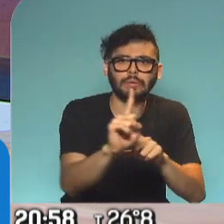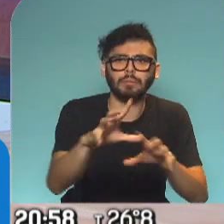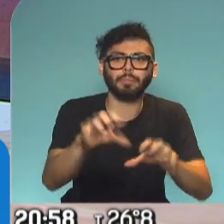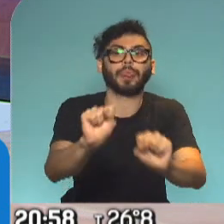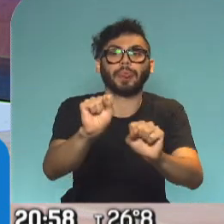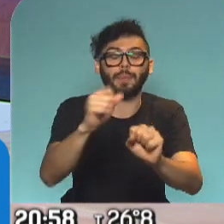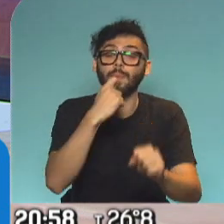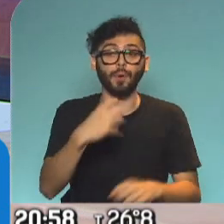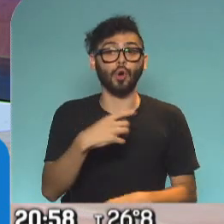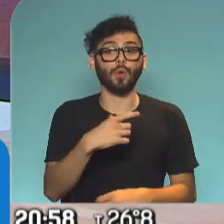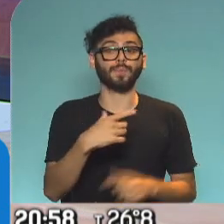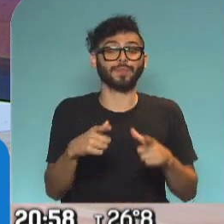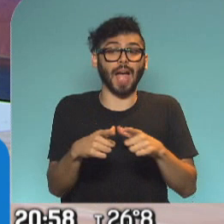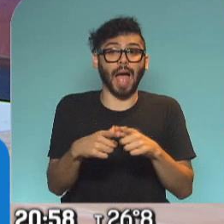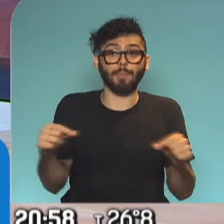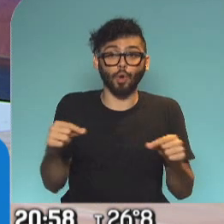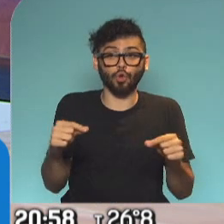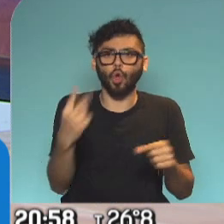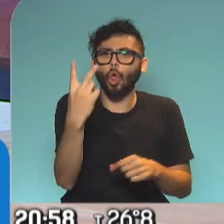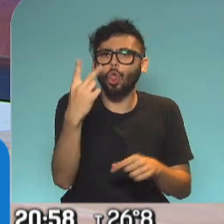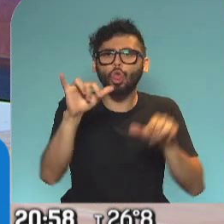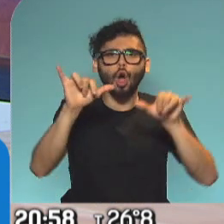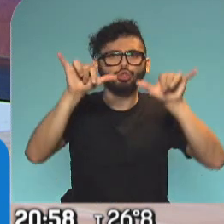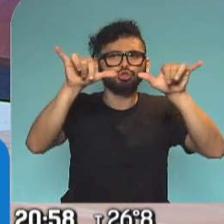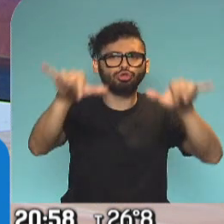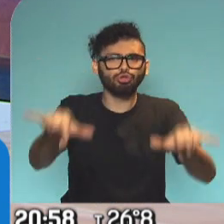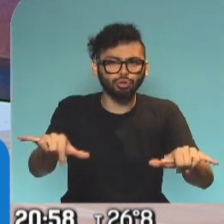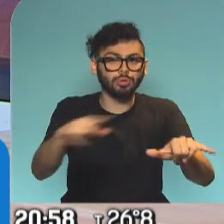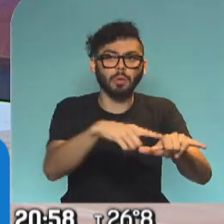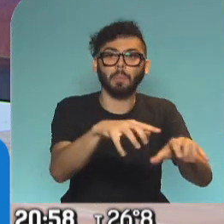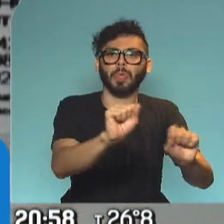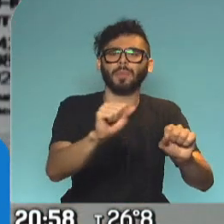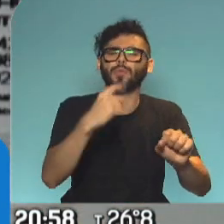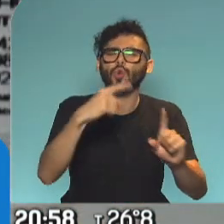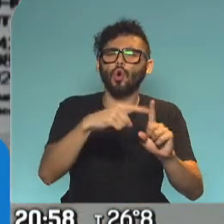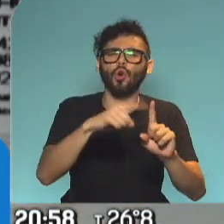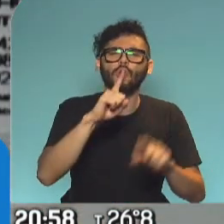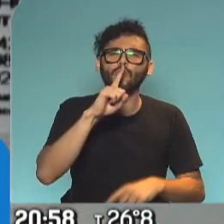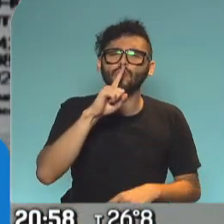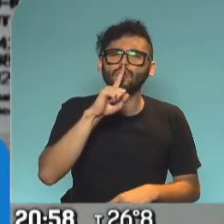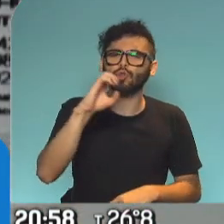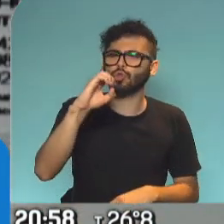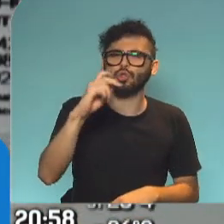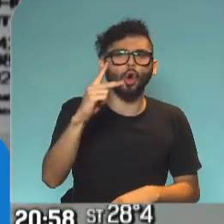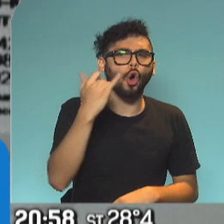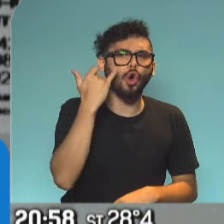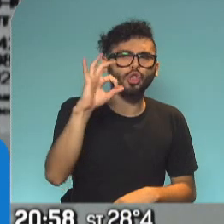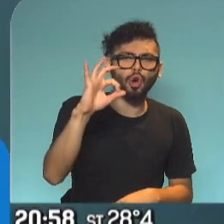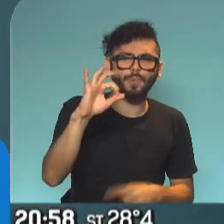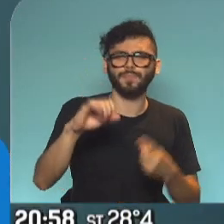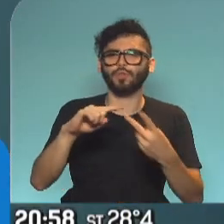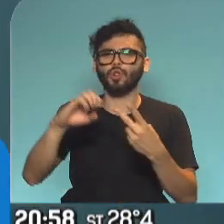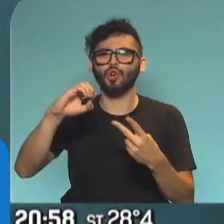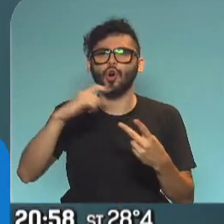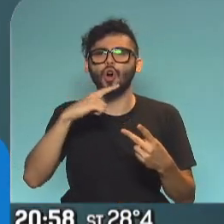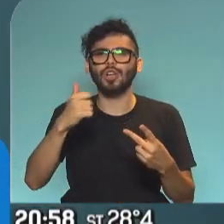en Japón, que lo detectaron en 2 aeropuertos, en Tokio y en Osaka, y